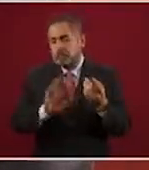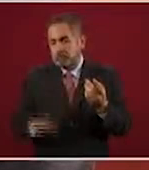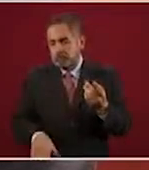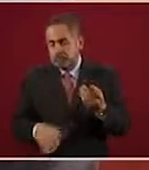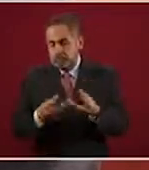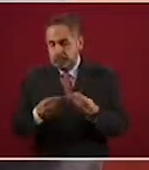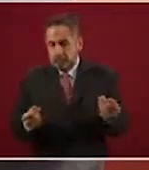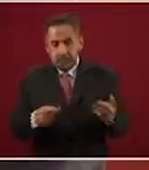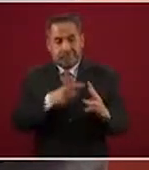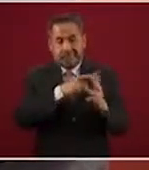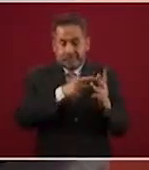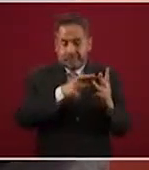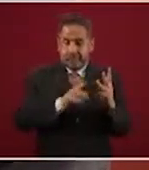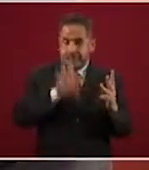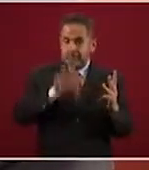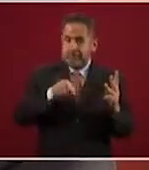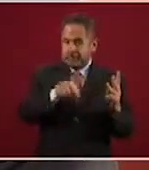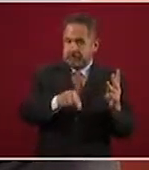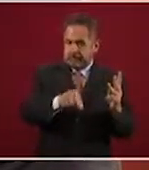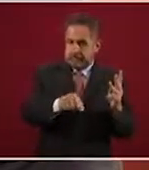las tres